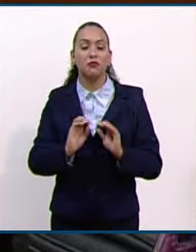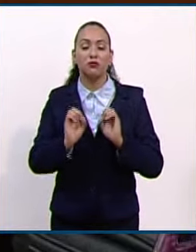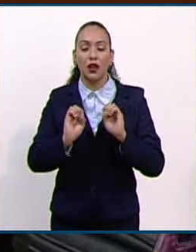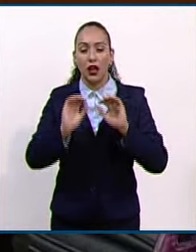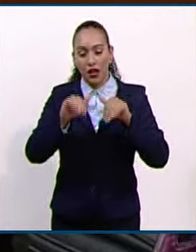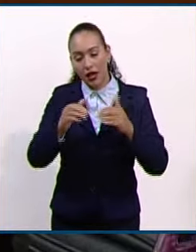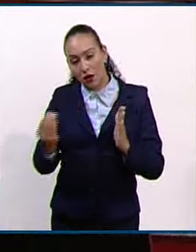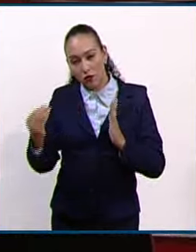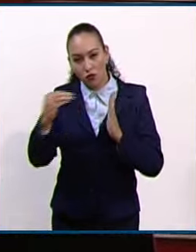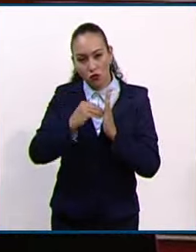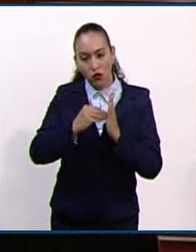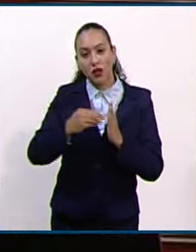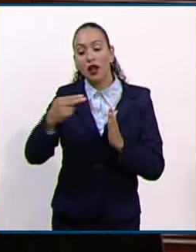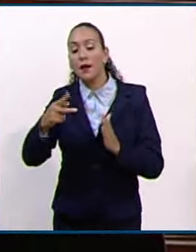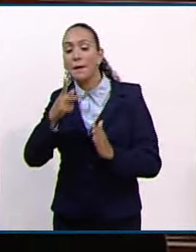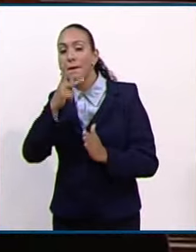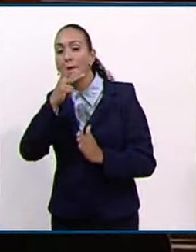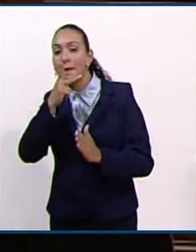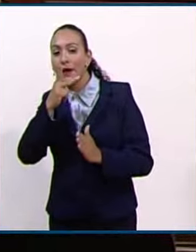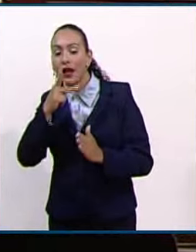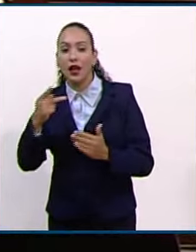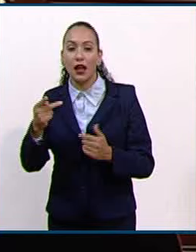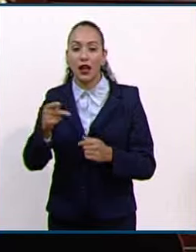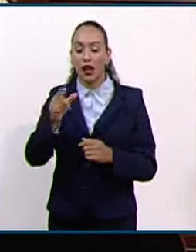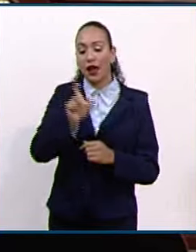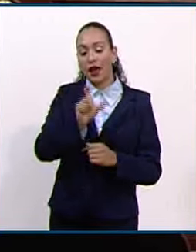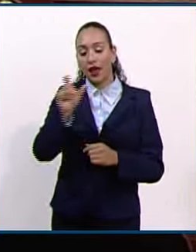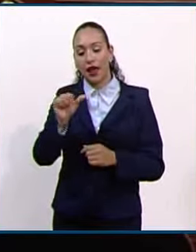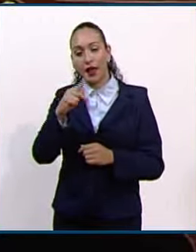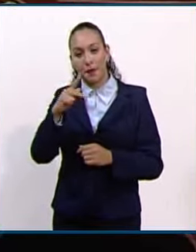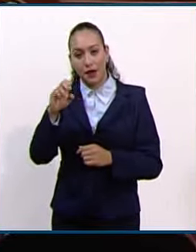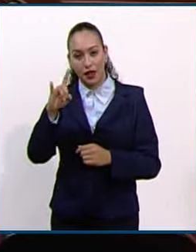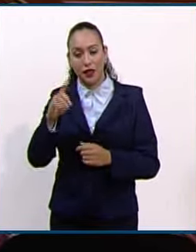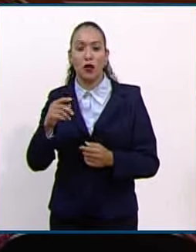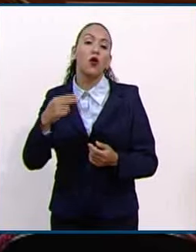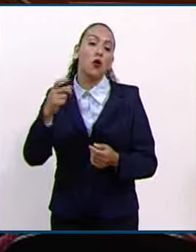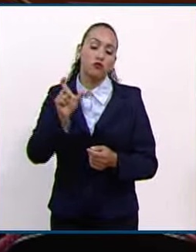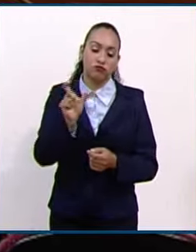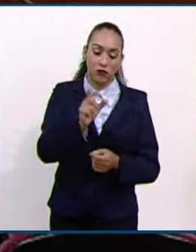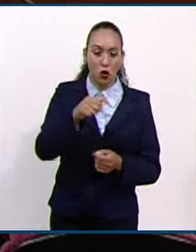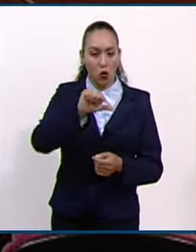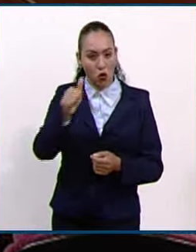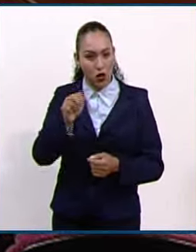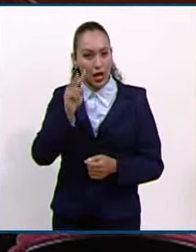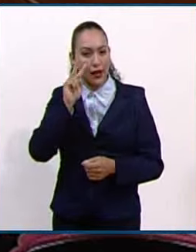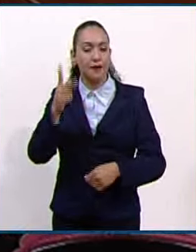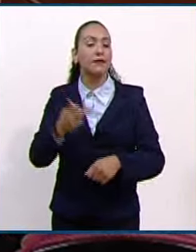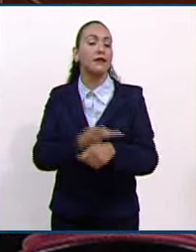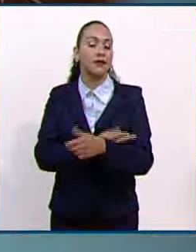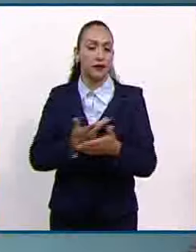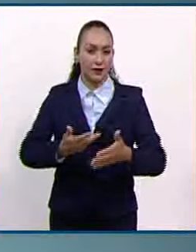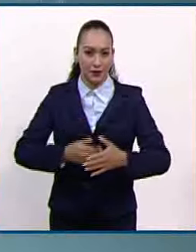casada con el apellido de un hombre distinto al de su esposo. Escuchemos parte de los argumentos de la ministra